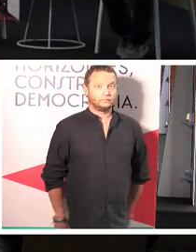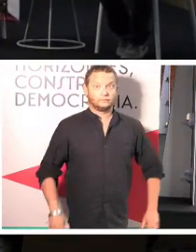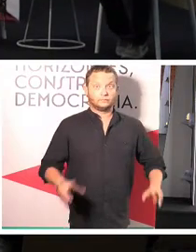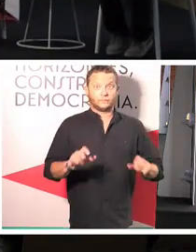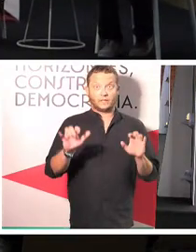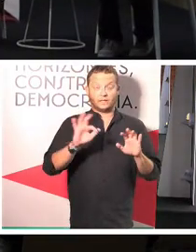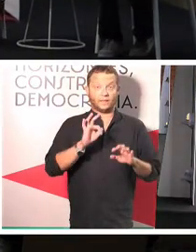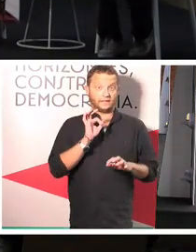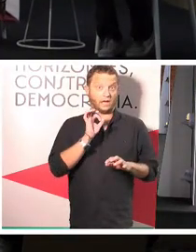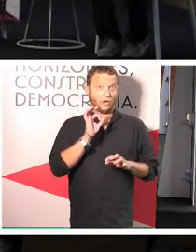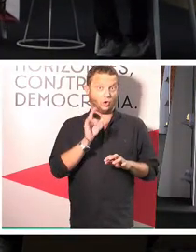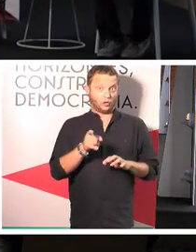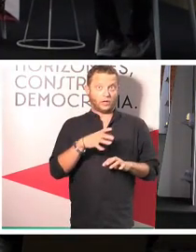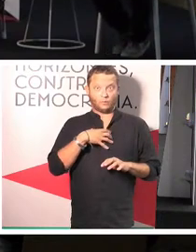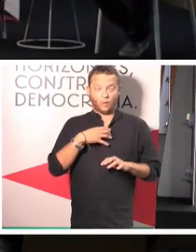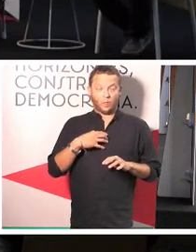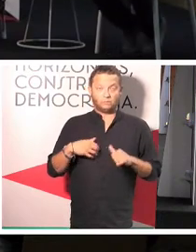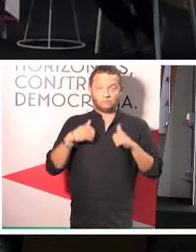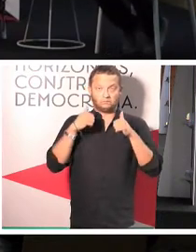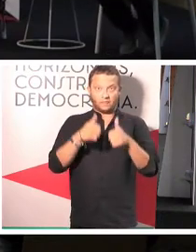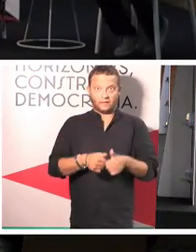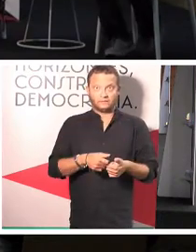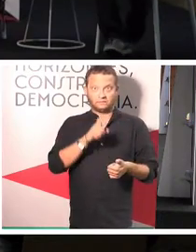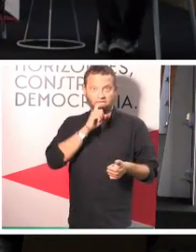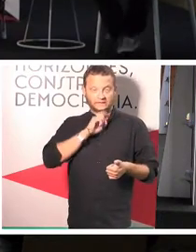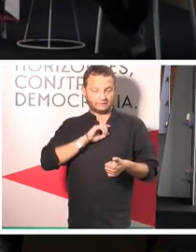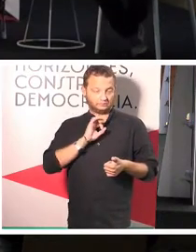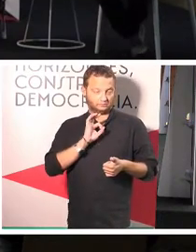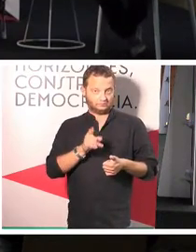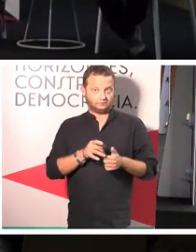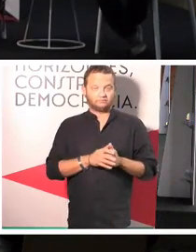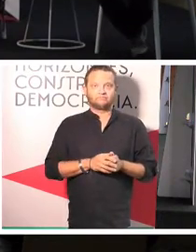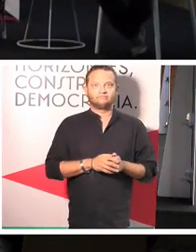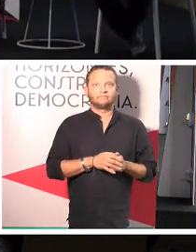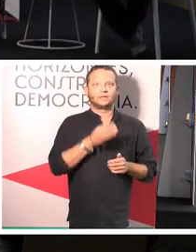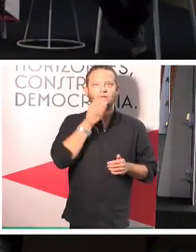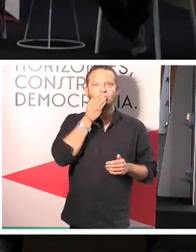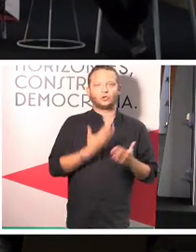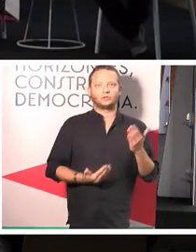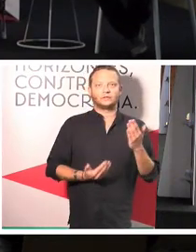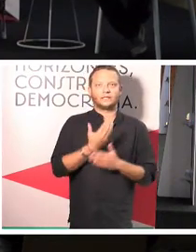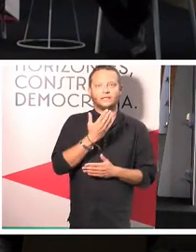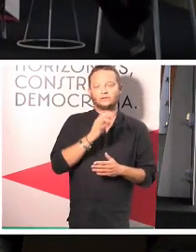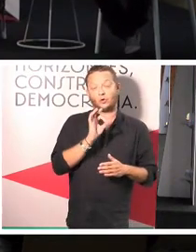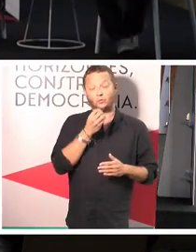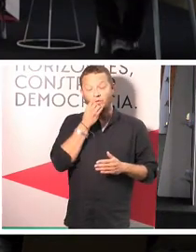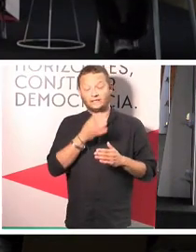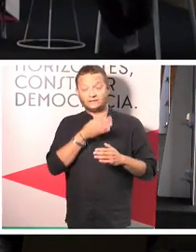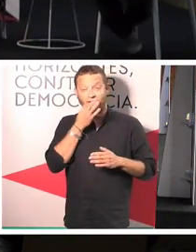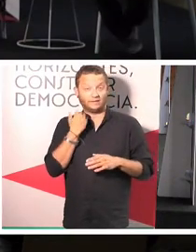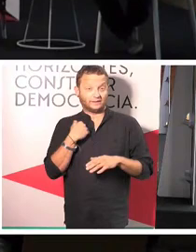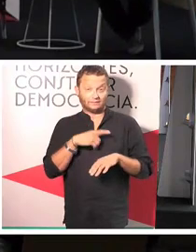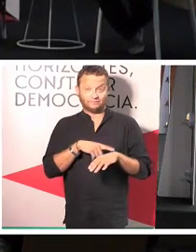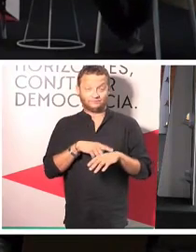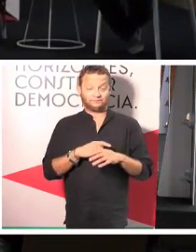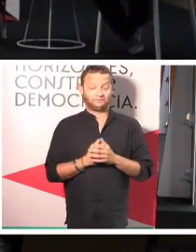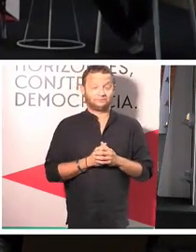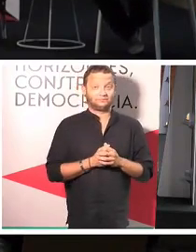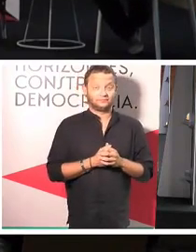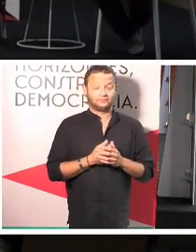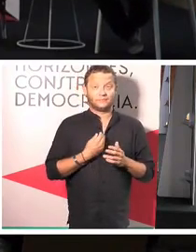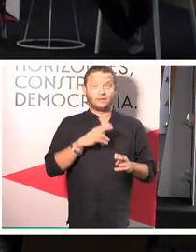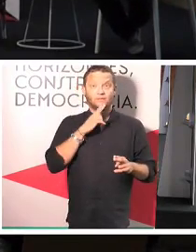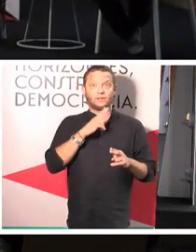Vale, pues nada, me dan el OK por ahí atrás, así que empezamos. Buenos días o buenas tardes ya.